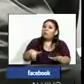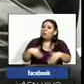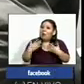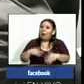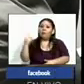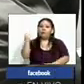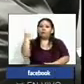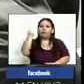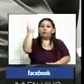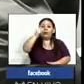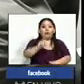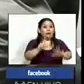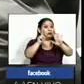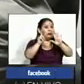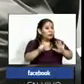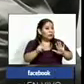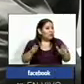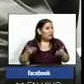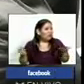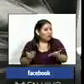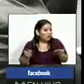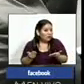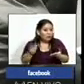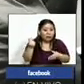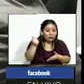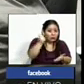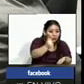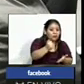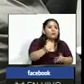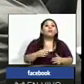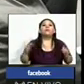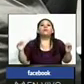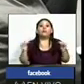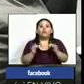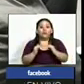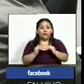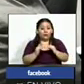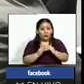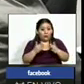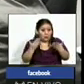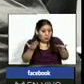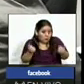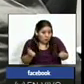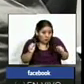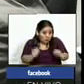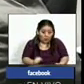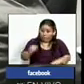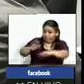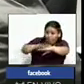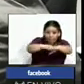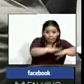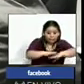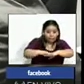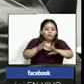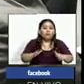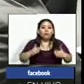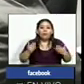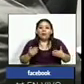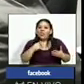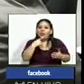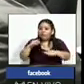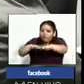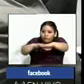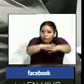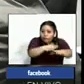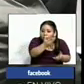helicópteros, dónde están, que se han hecho todos esos fondos. También, además de eso, de que se pudiera convocar a los señores del